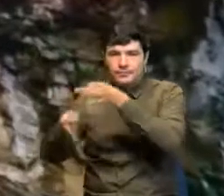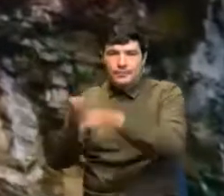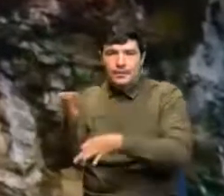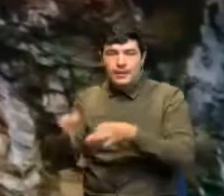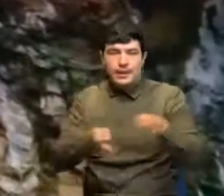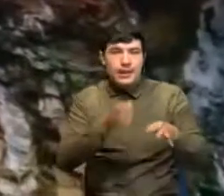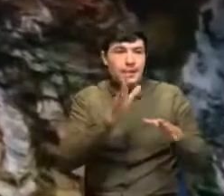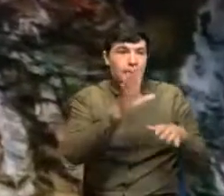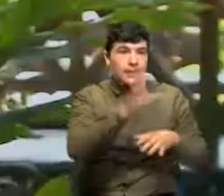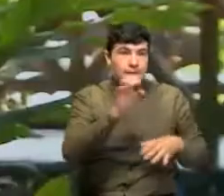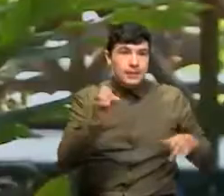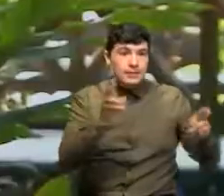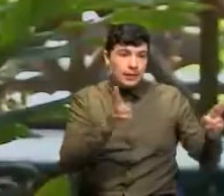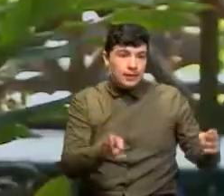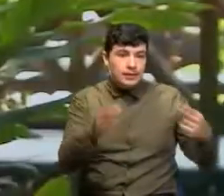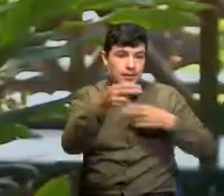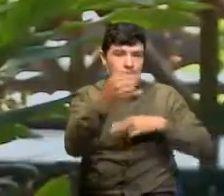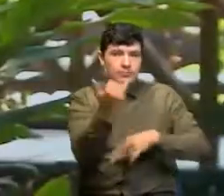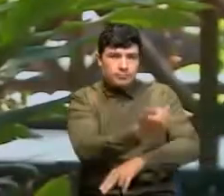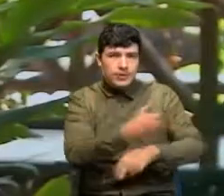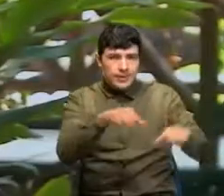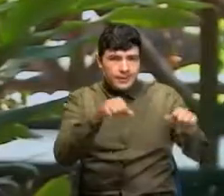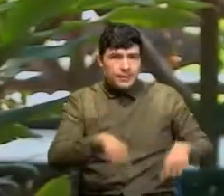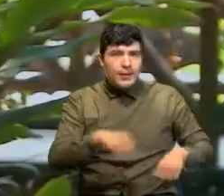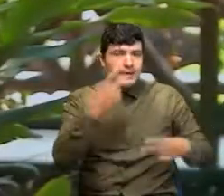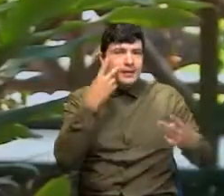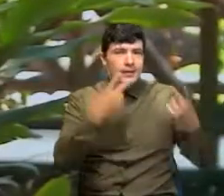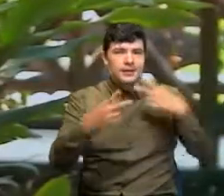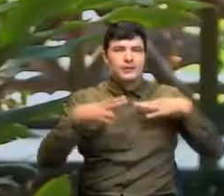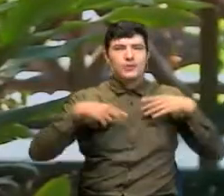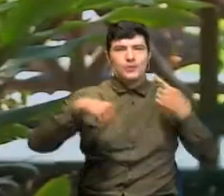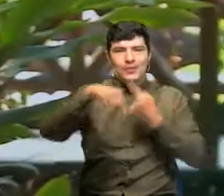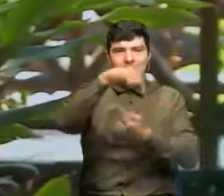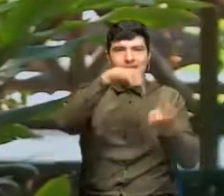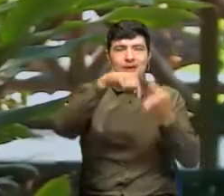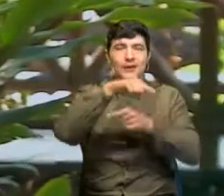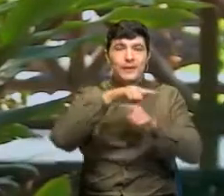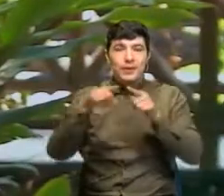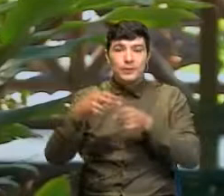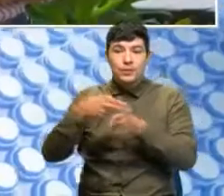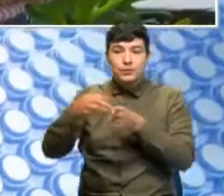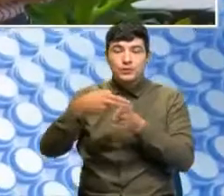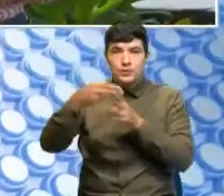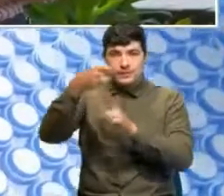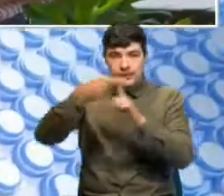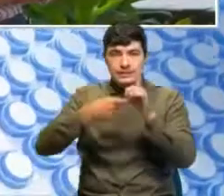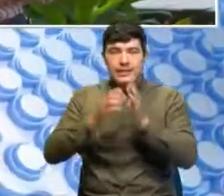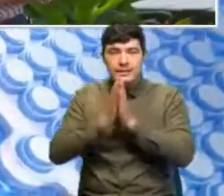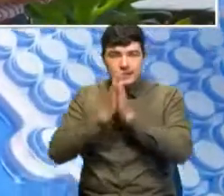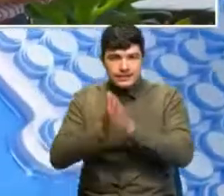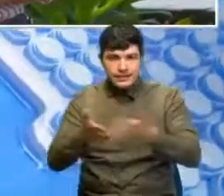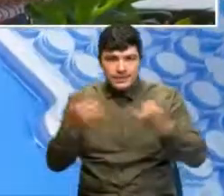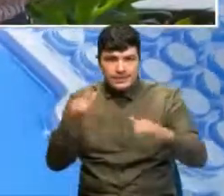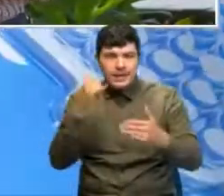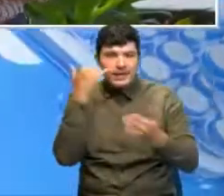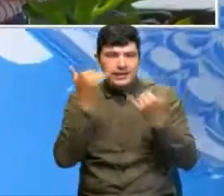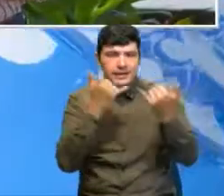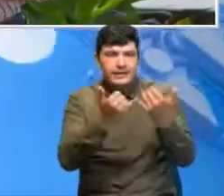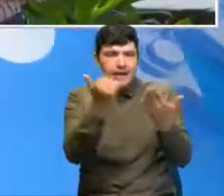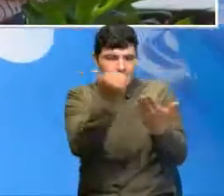ser de uso turístico. Se estima que para el mes de diciembre ya pueda ser definido este distrito de manejo integrado